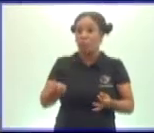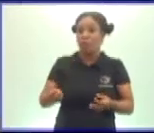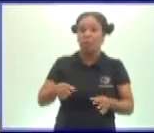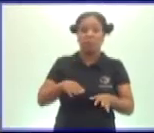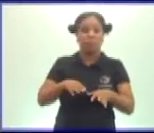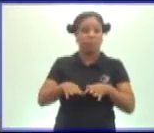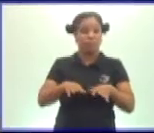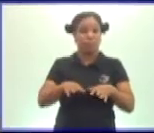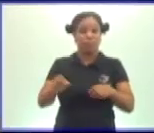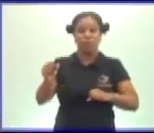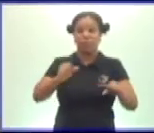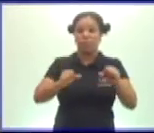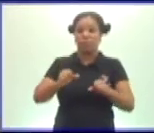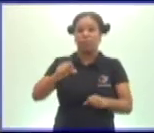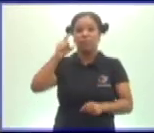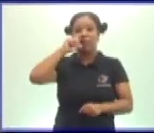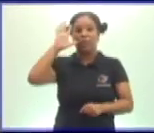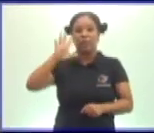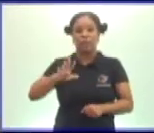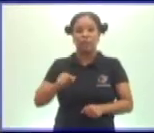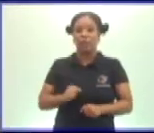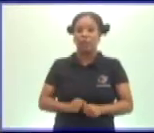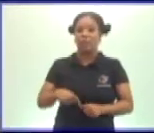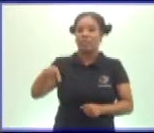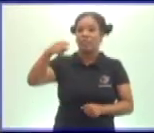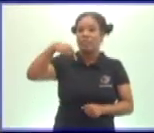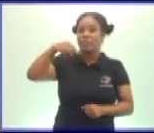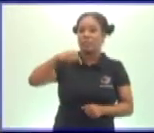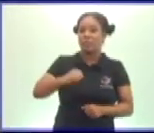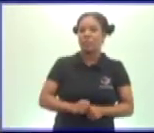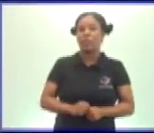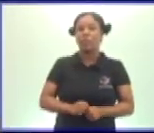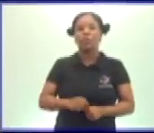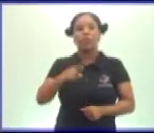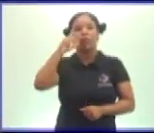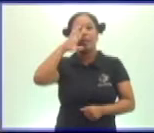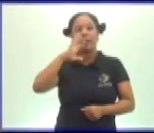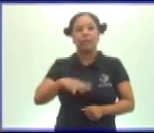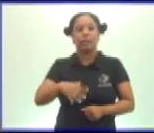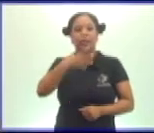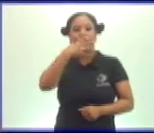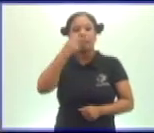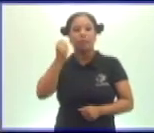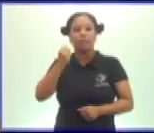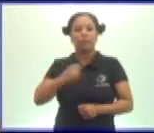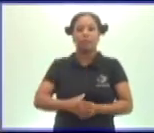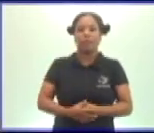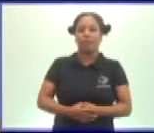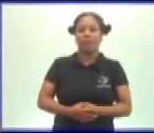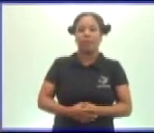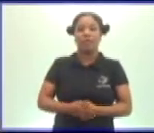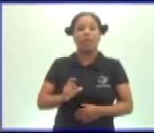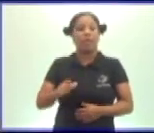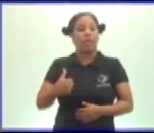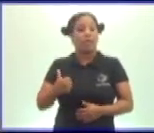la naturaleza del soluto y la naturaleza del disolvente. Claro